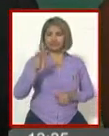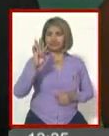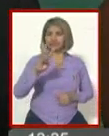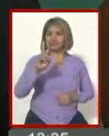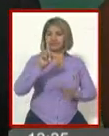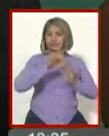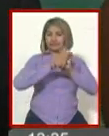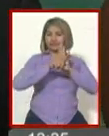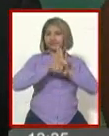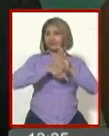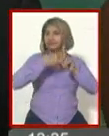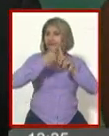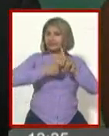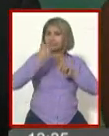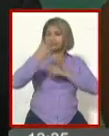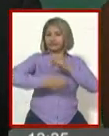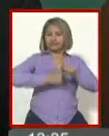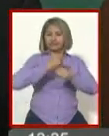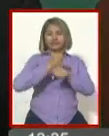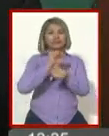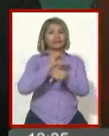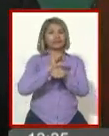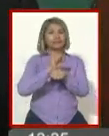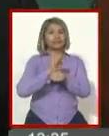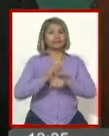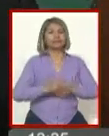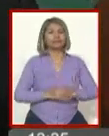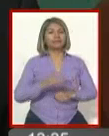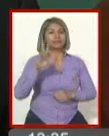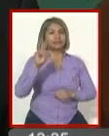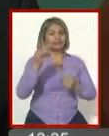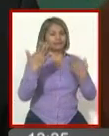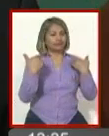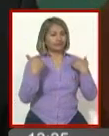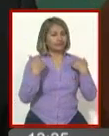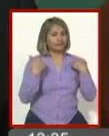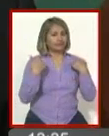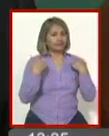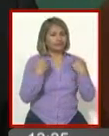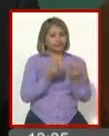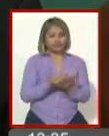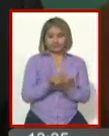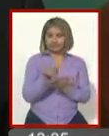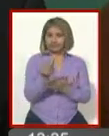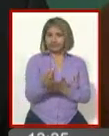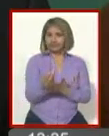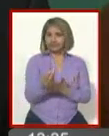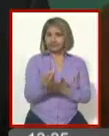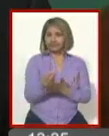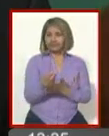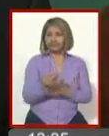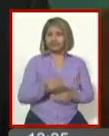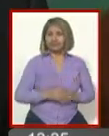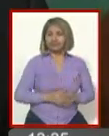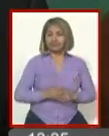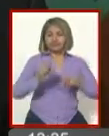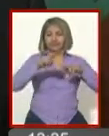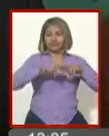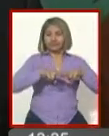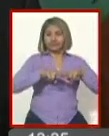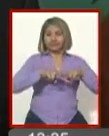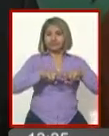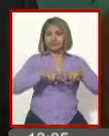42 meses, que son los 2 años de gestión, no hemos podido comprar ni siquiera